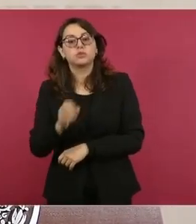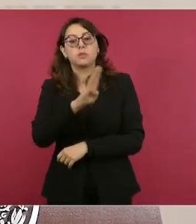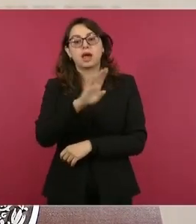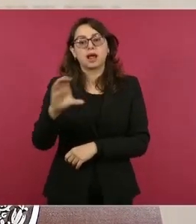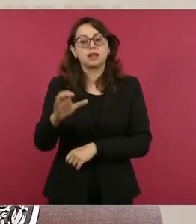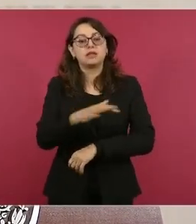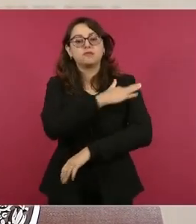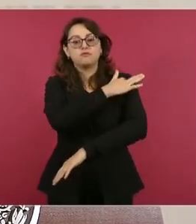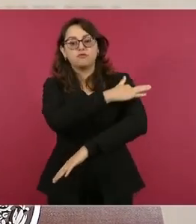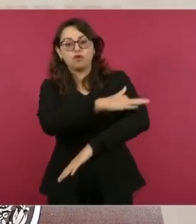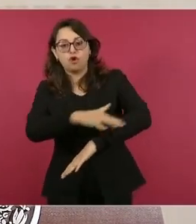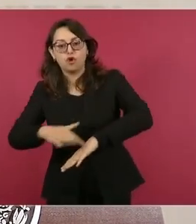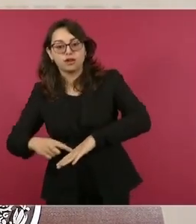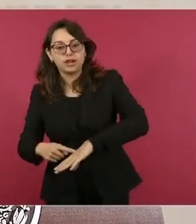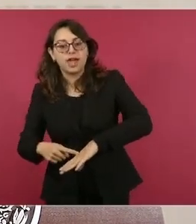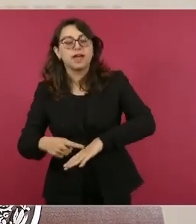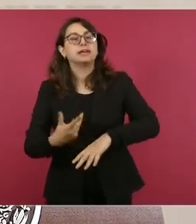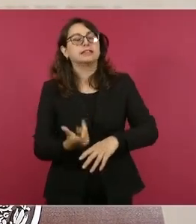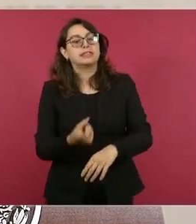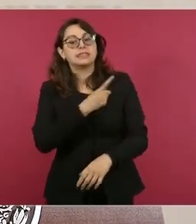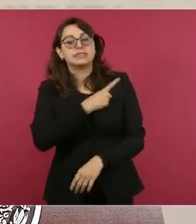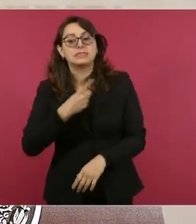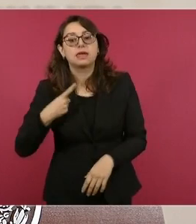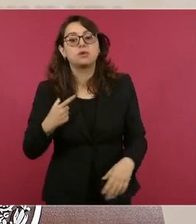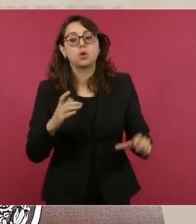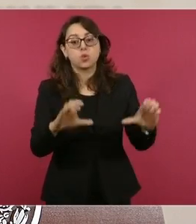experiencia necesitamos